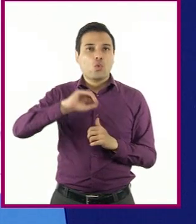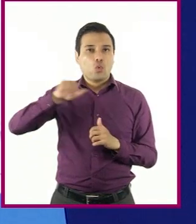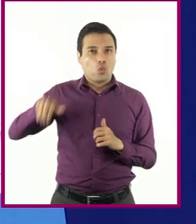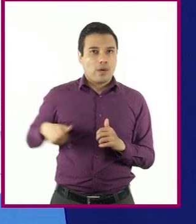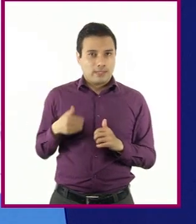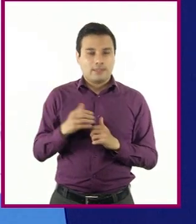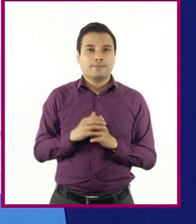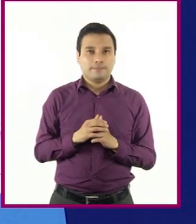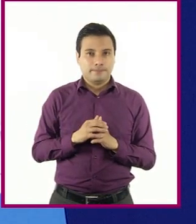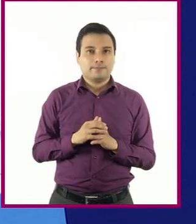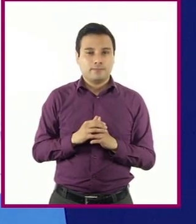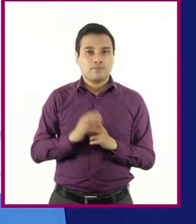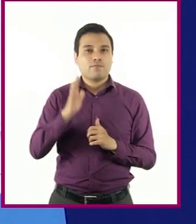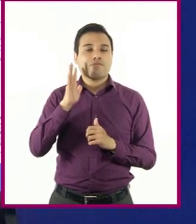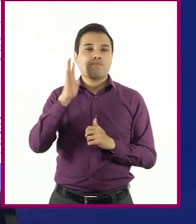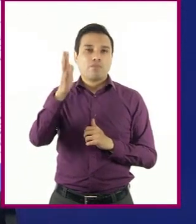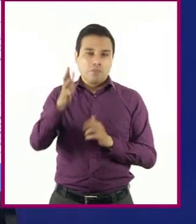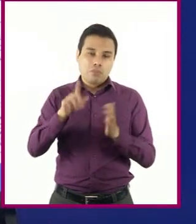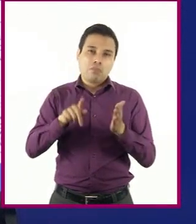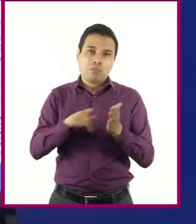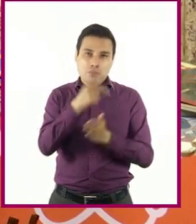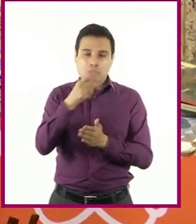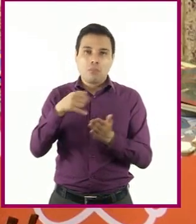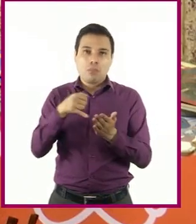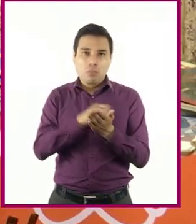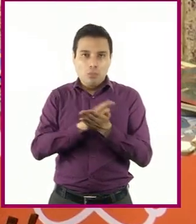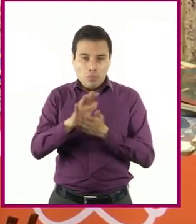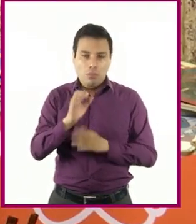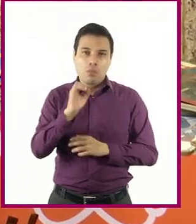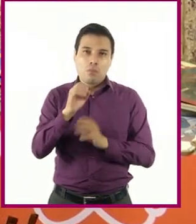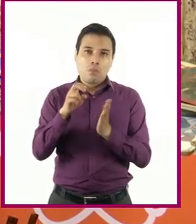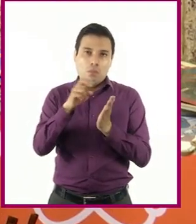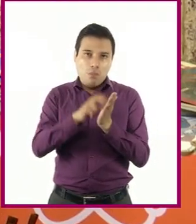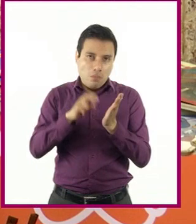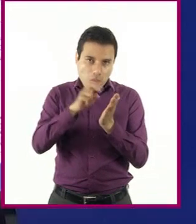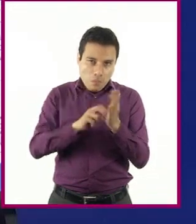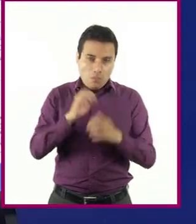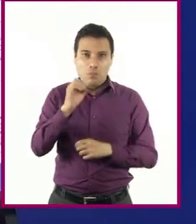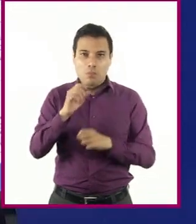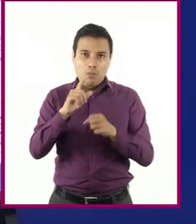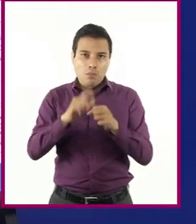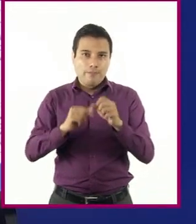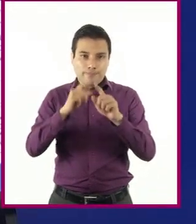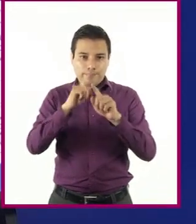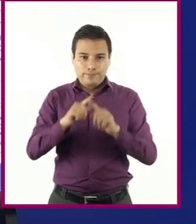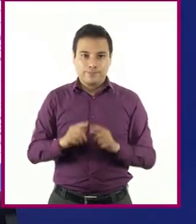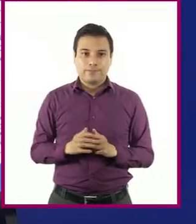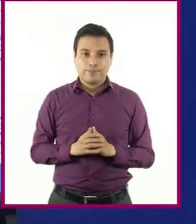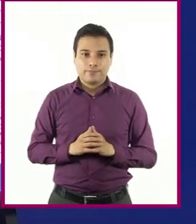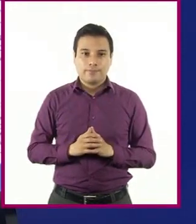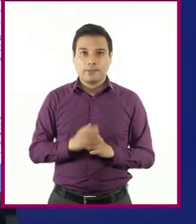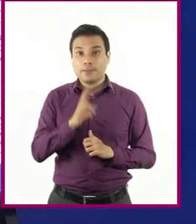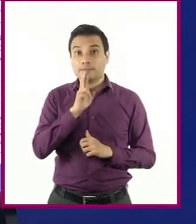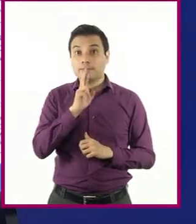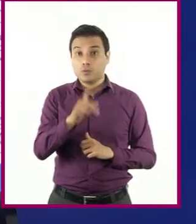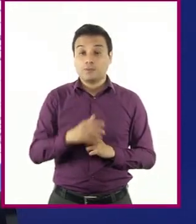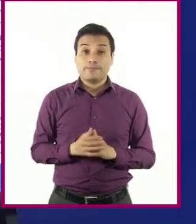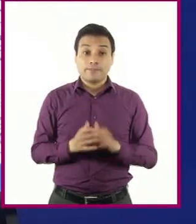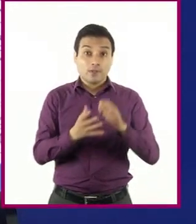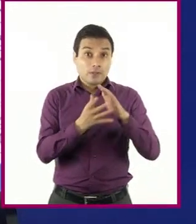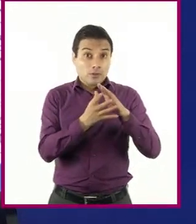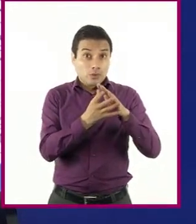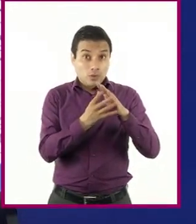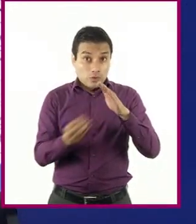necesitamos volver a imprimir, corregir o hacer una versión con diferentes colores. Entonces trabajamos con fotocopias para el